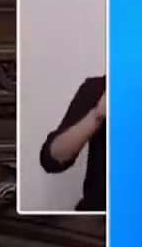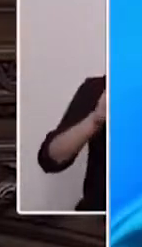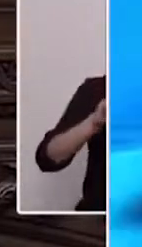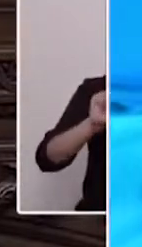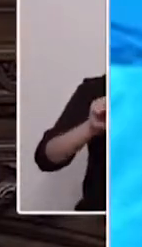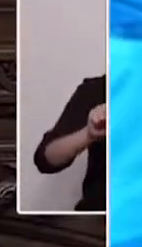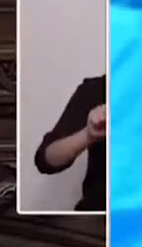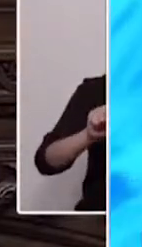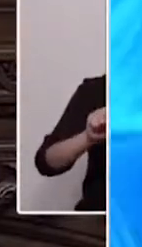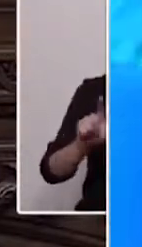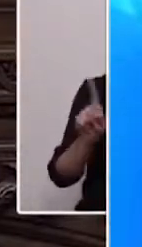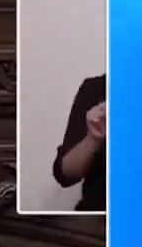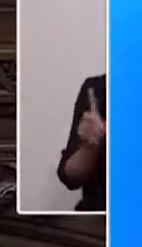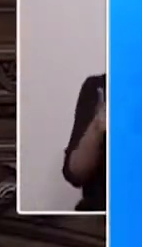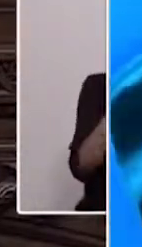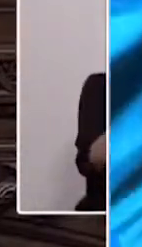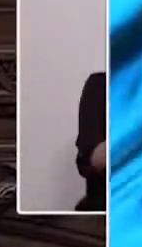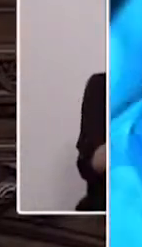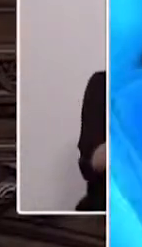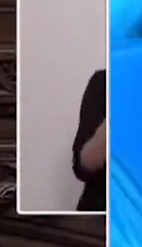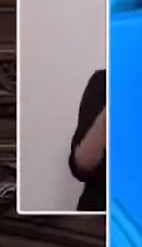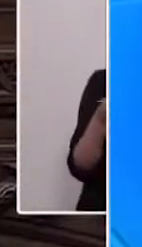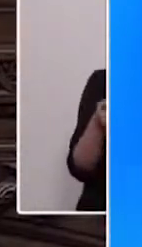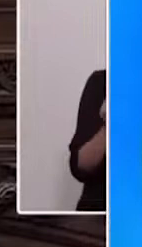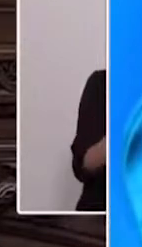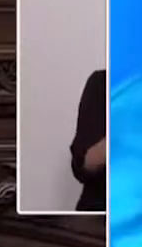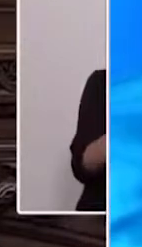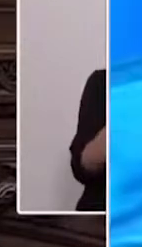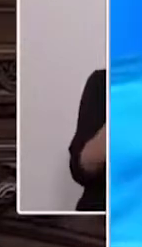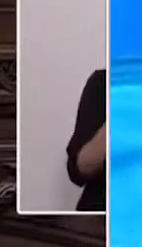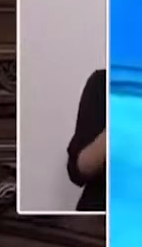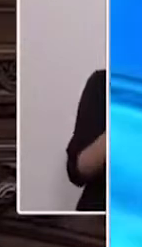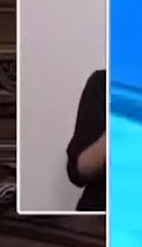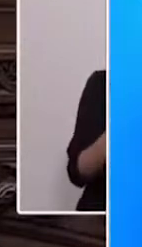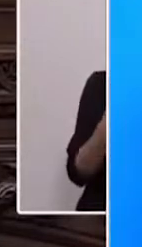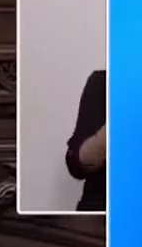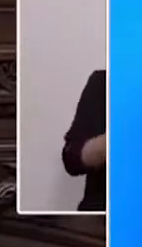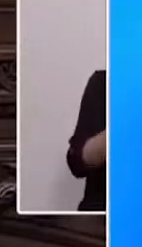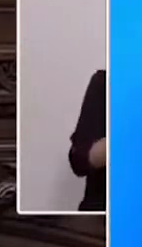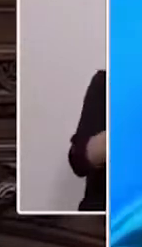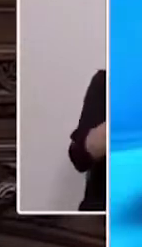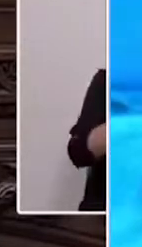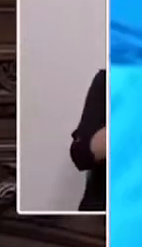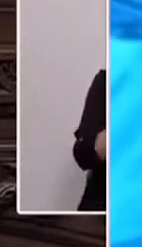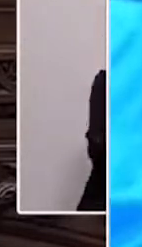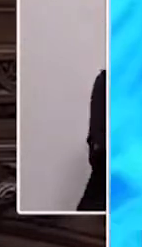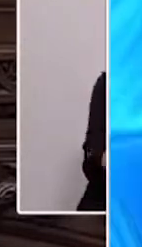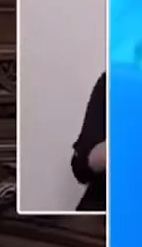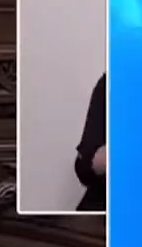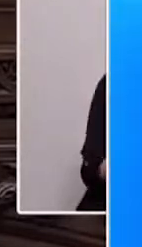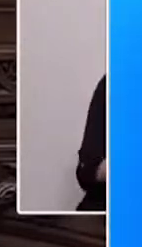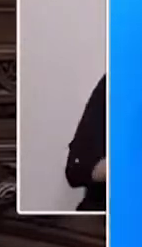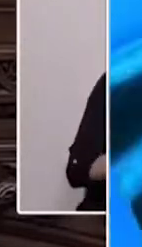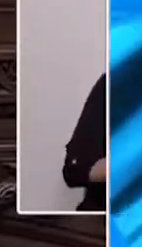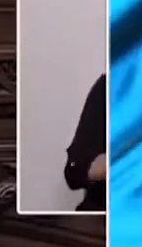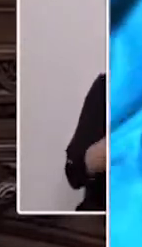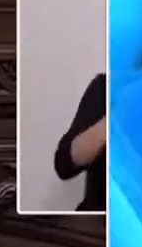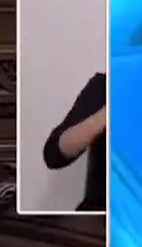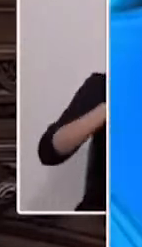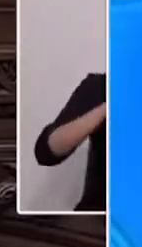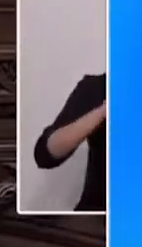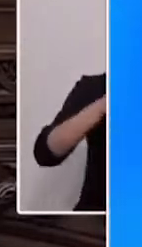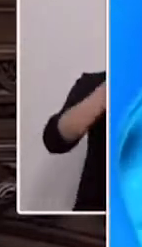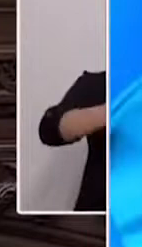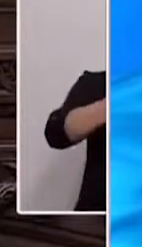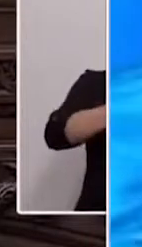y aquellas que tienen los privilegios, que tienen la concentración del poder, no están contentos, por supuesto, con la propuesta. No están contentos ni siquiera con la propuesta en sí